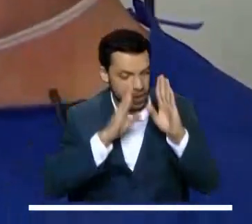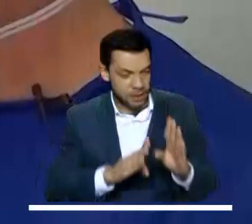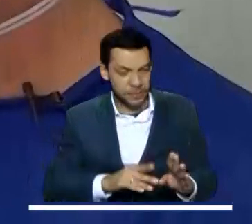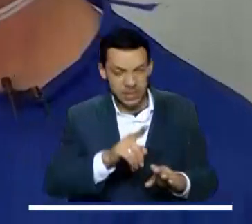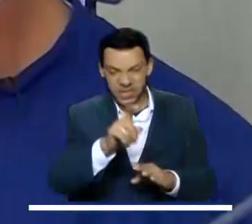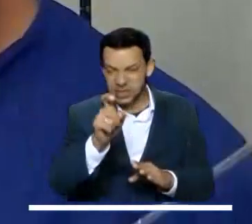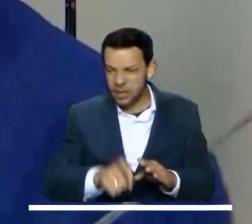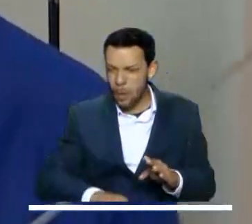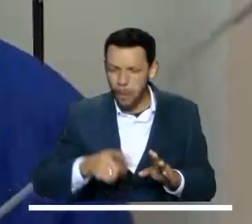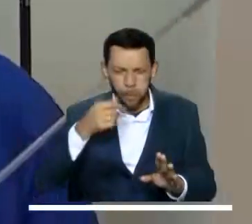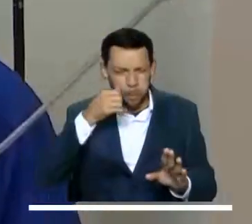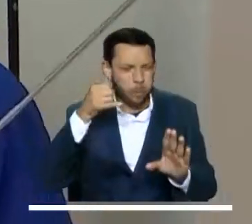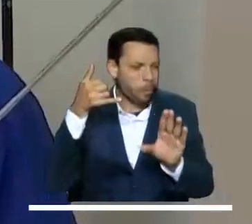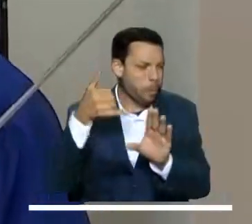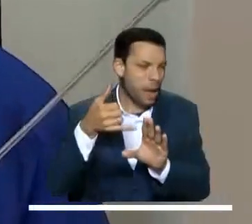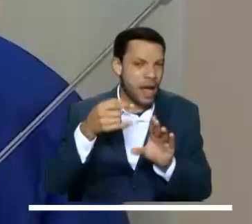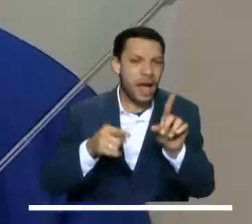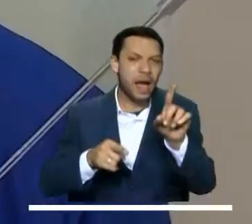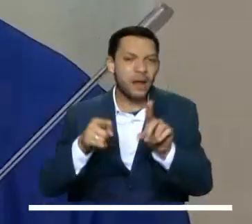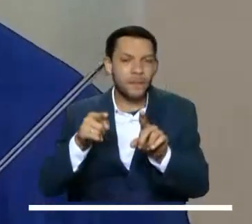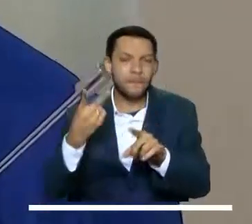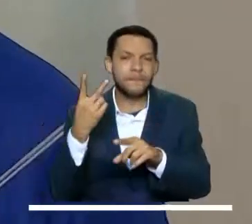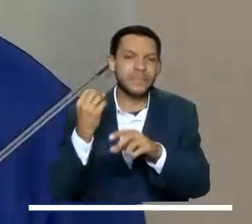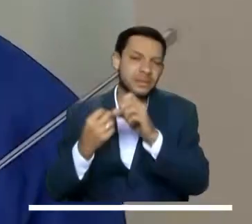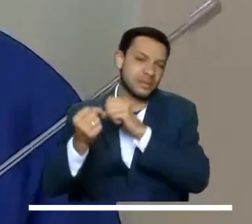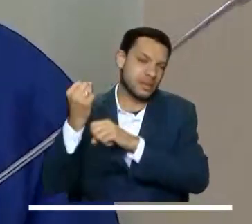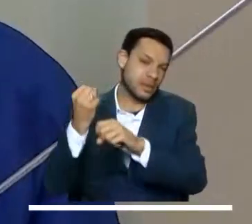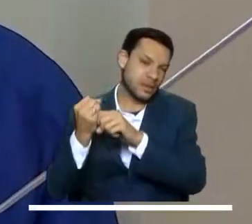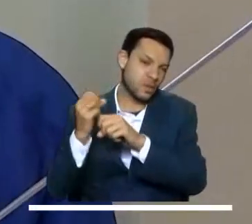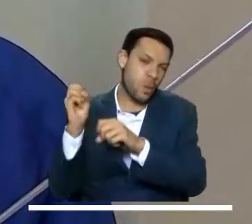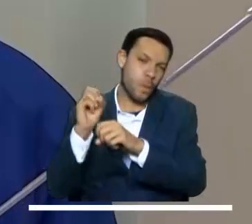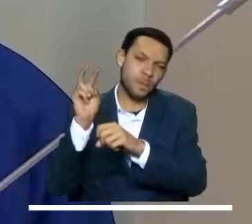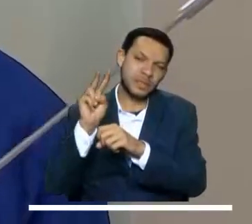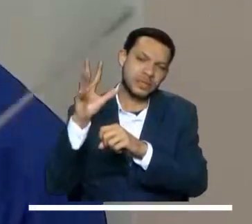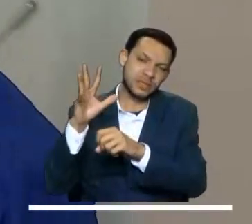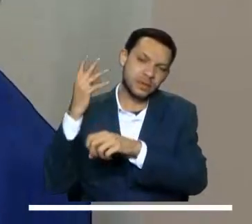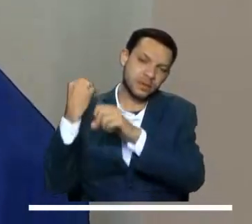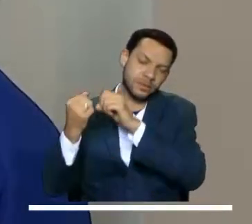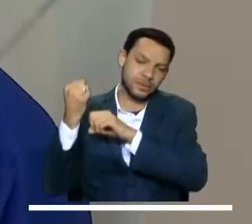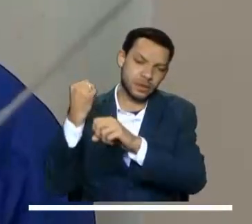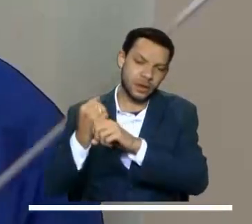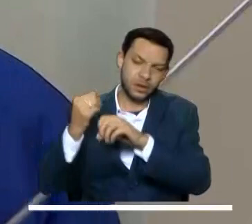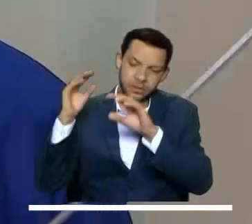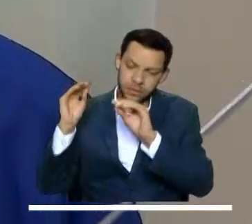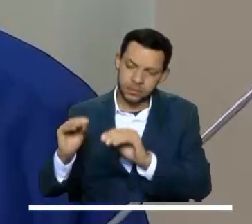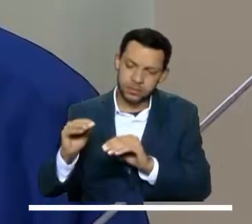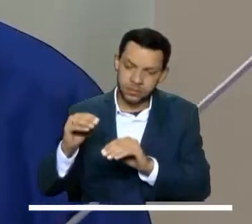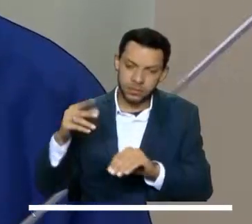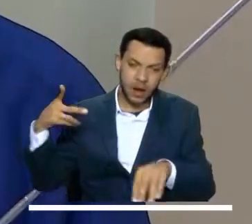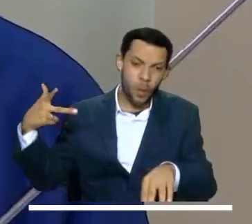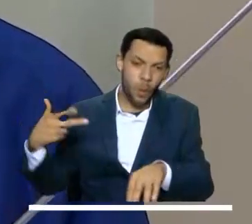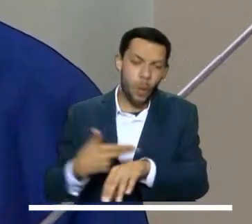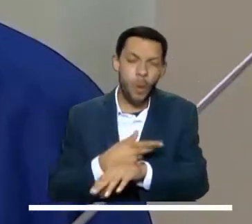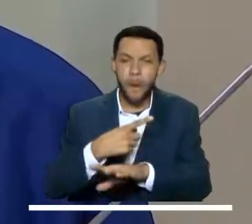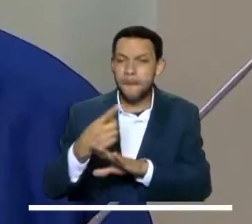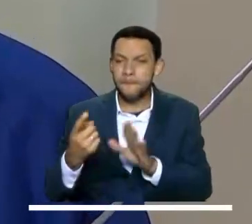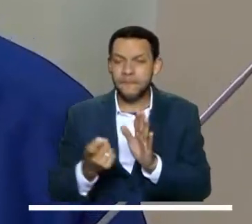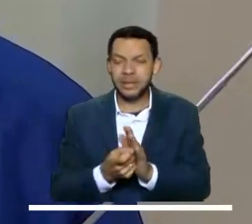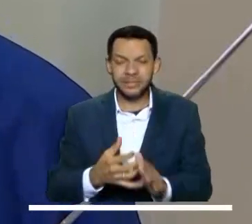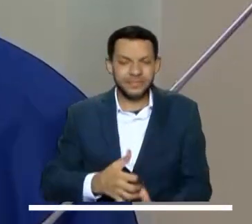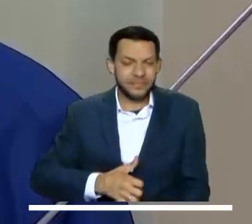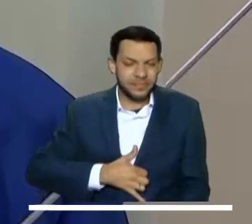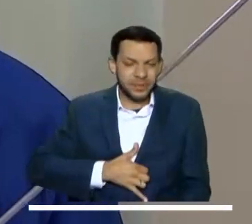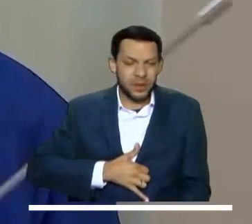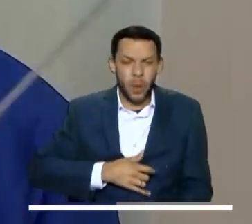hacer la gastrectomía. Anteriormente, hace 20 años, 25 años, el paciente con cáncer y con úlcera tenía que sacarse el estómago, tener una gastrectomía